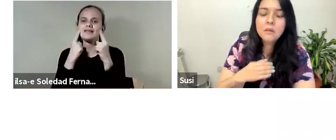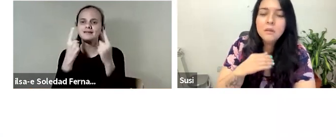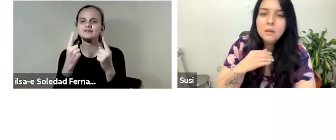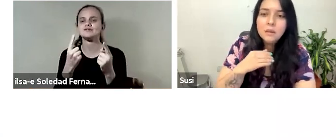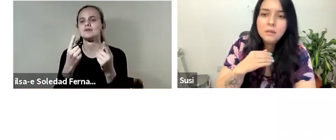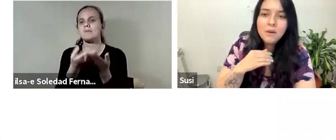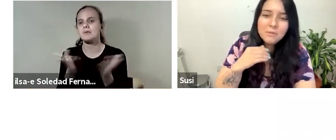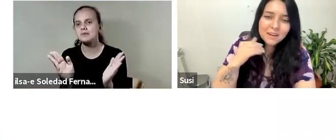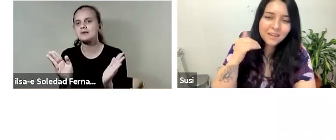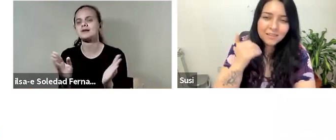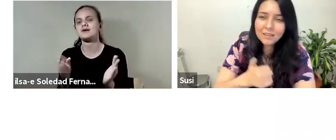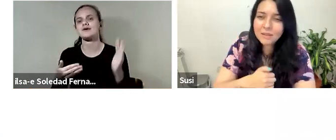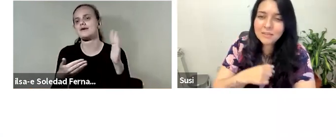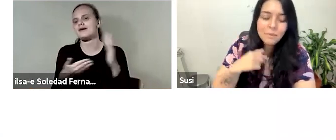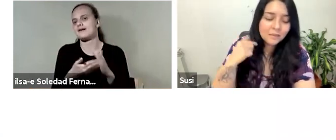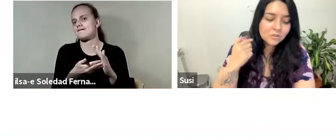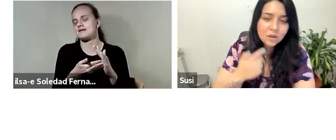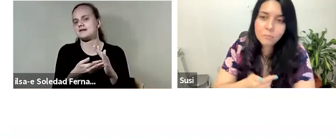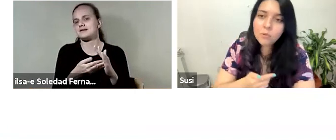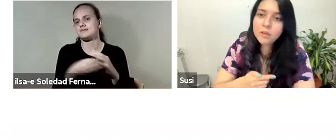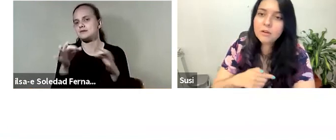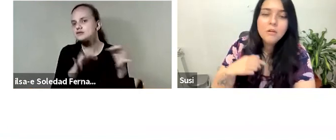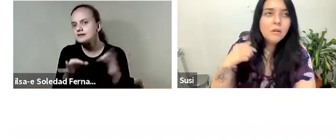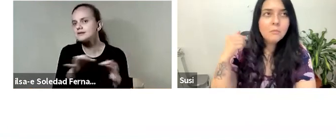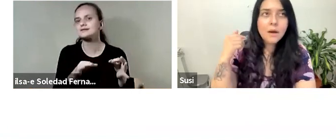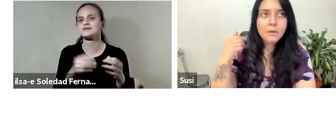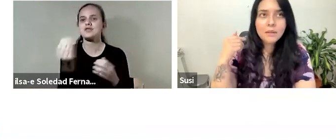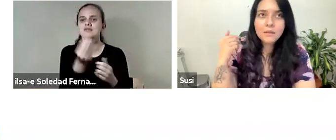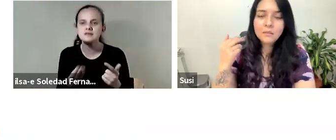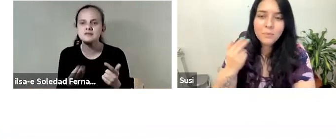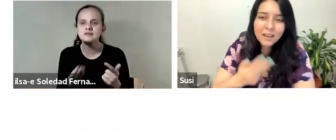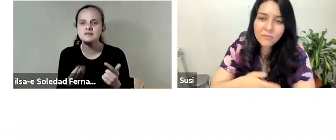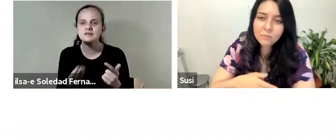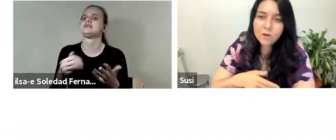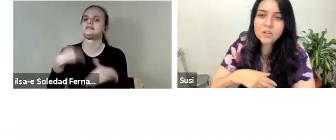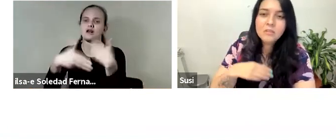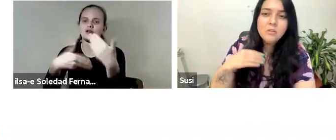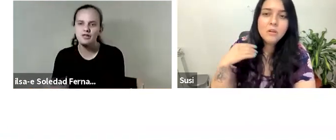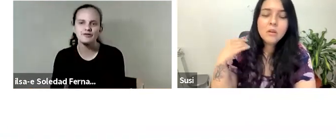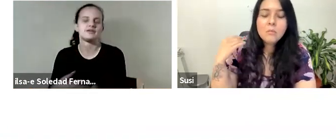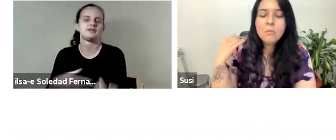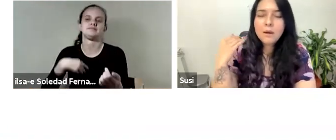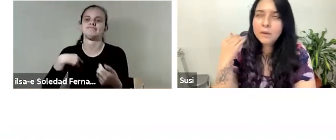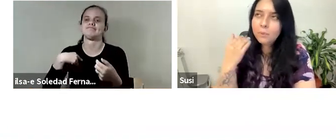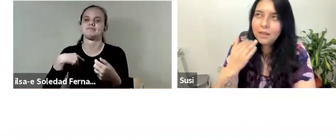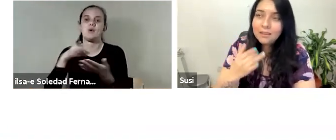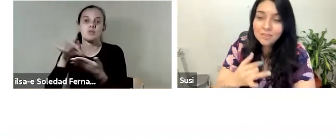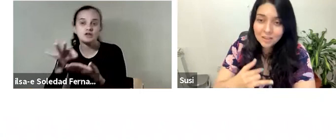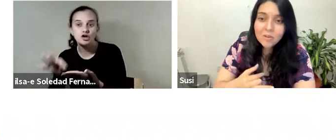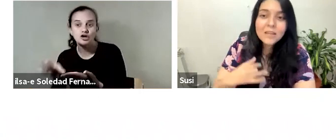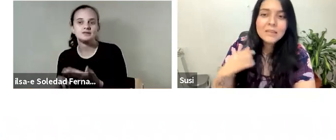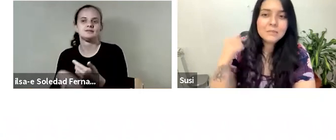educadores. Va a haber etiqueta básica para atención al público, va a haber para jefes de proyecto, va a haber